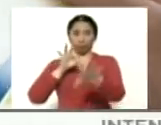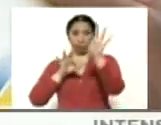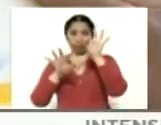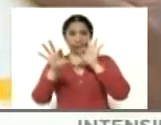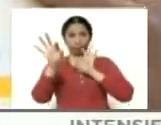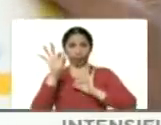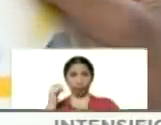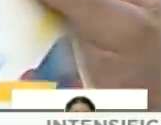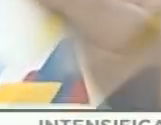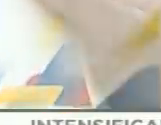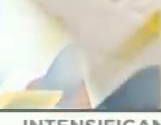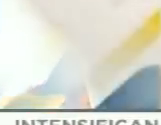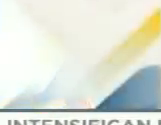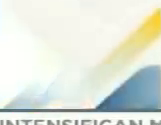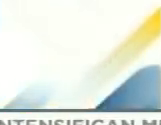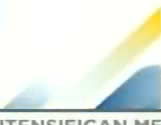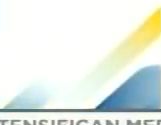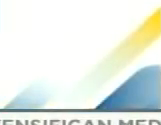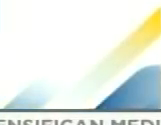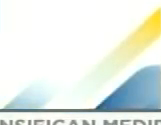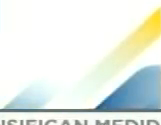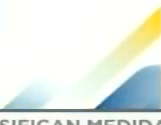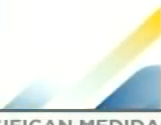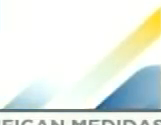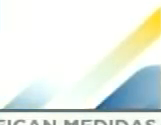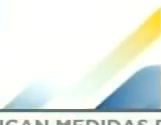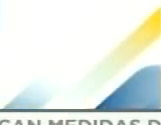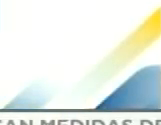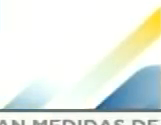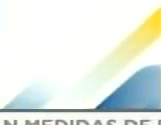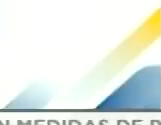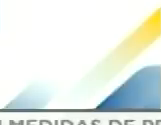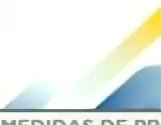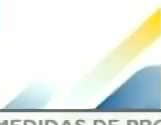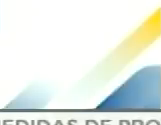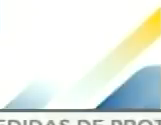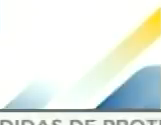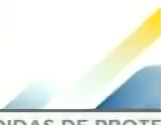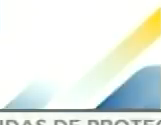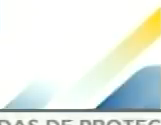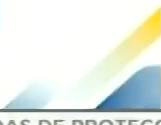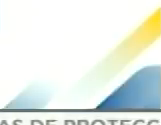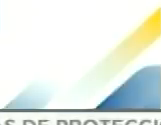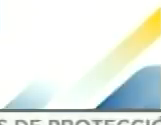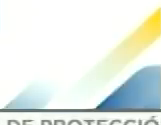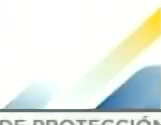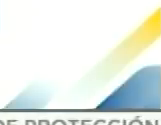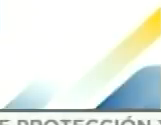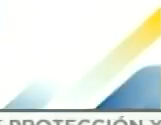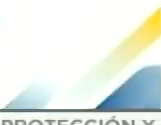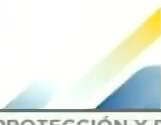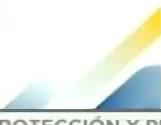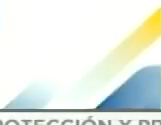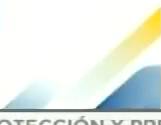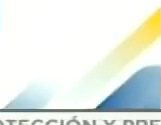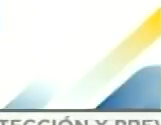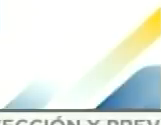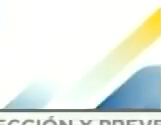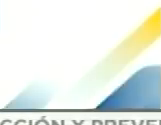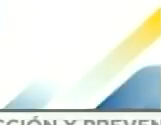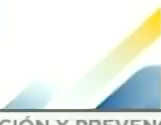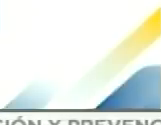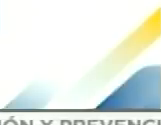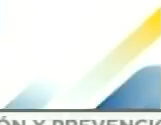tienen el mejor manejo de los datos, las actualizaciones más adecuadas. Una de ellas es la